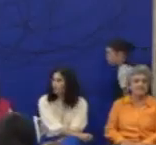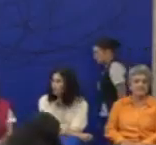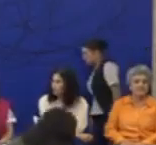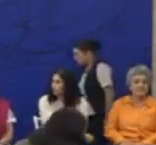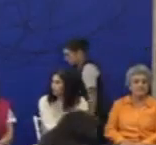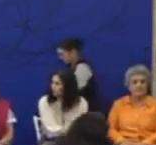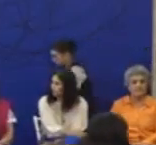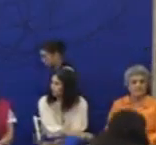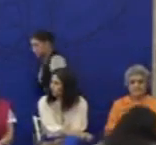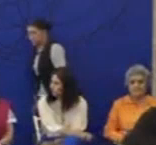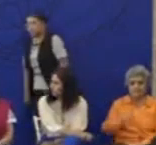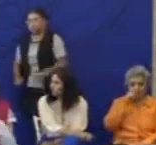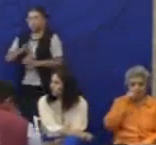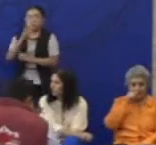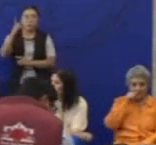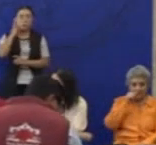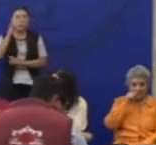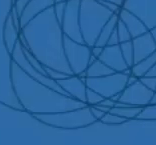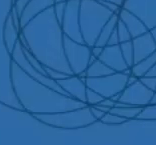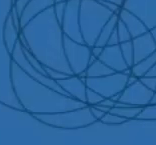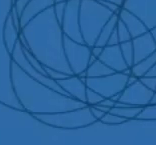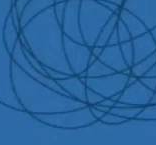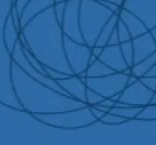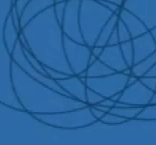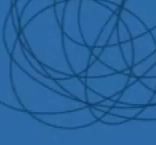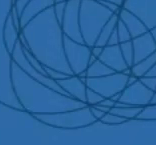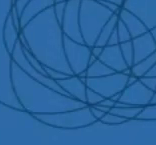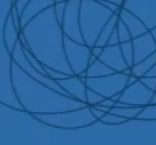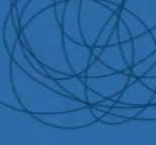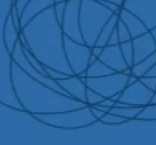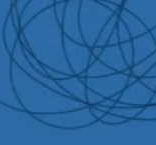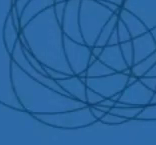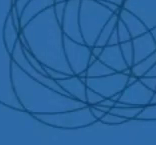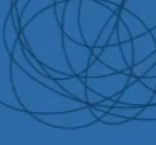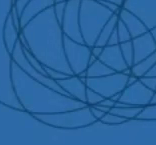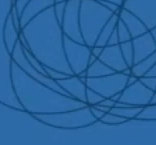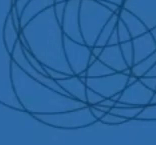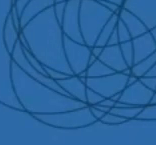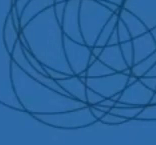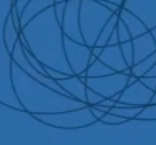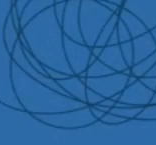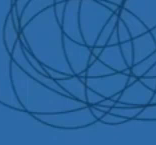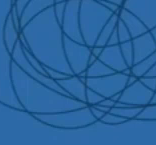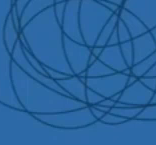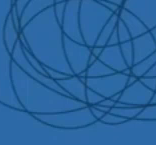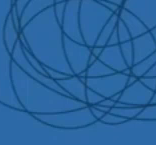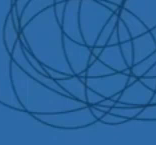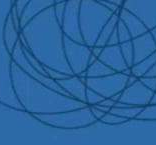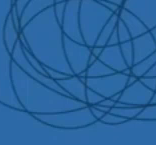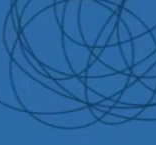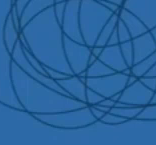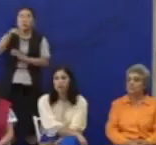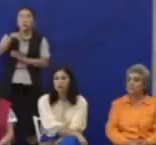En días pasados, en las instalaciones del Congreso del Estado, se llevó a cabo el panel Alcances y retos de la implementación de la reforma en materia de salud